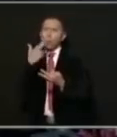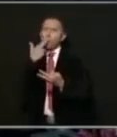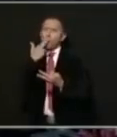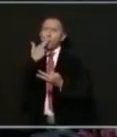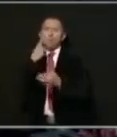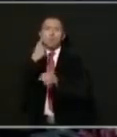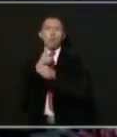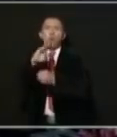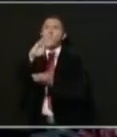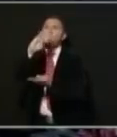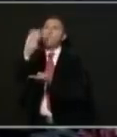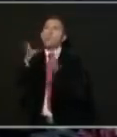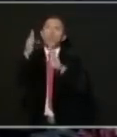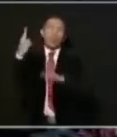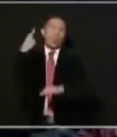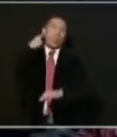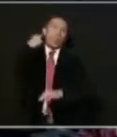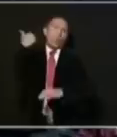Y queremos